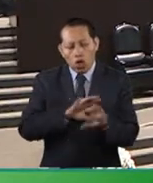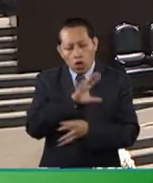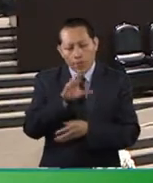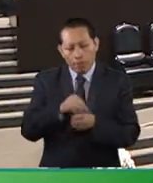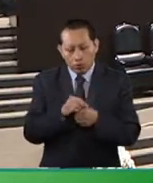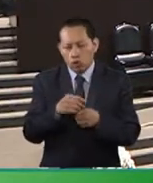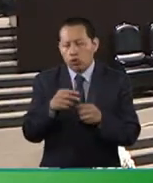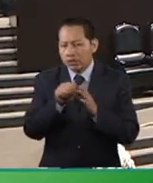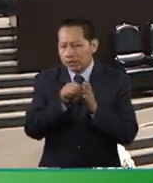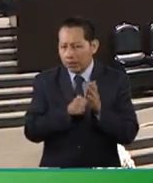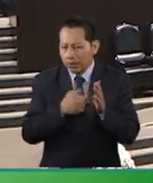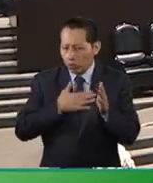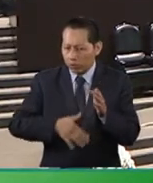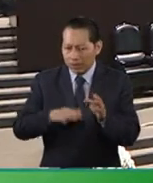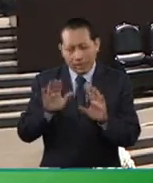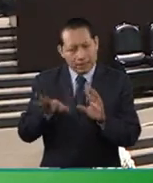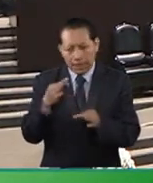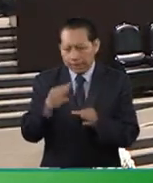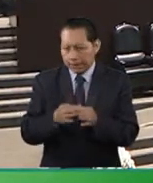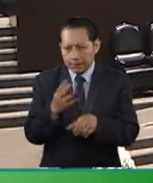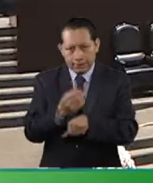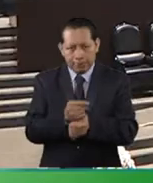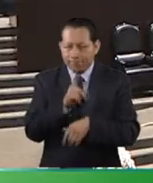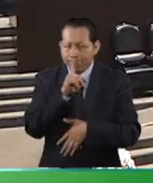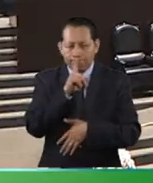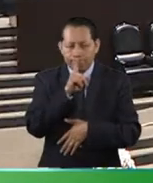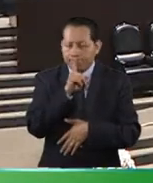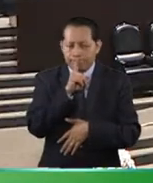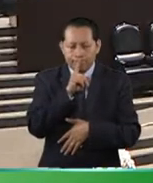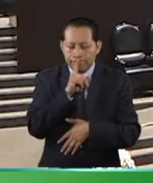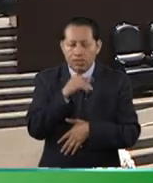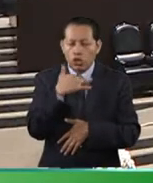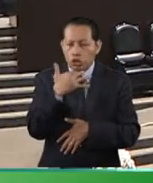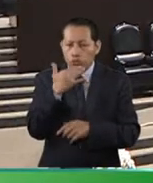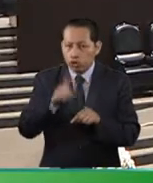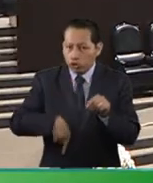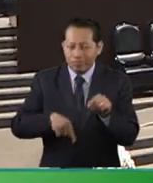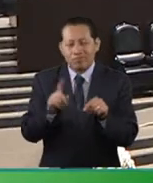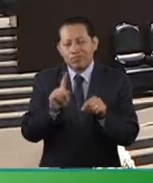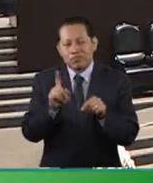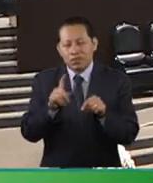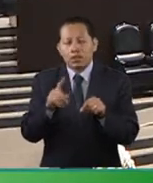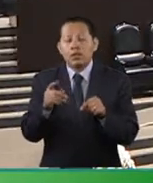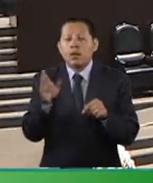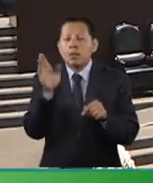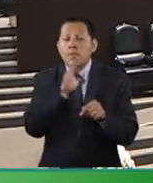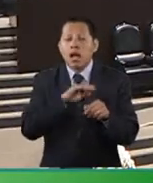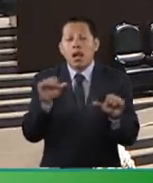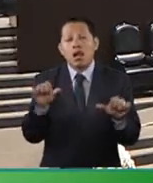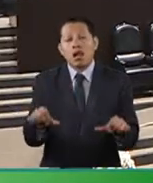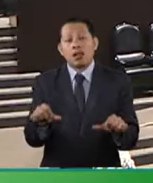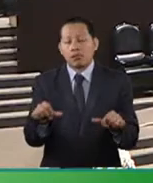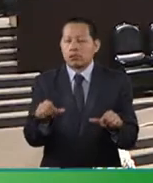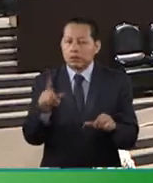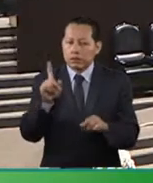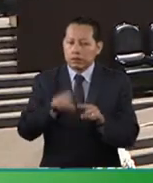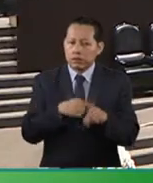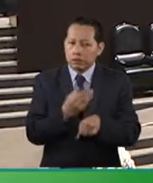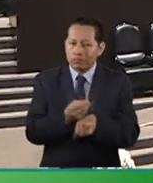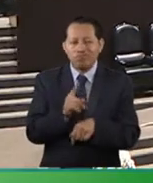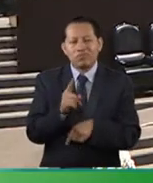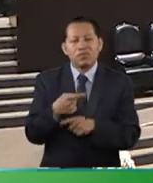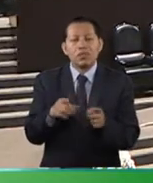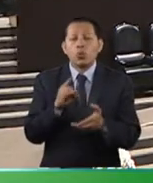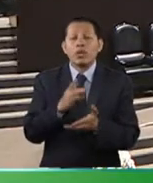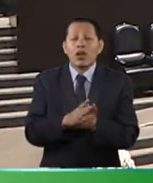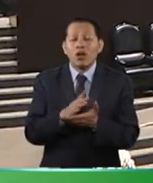nuestro sistema de Justicia no enfrenta ni la corrupción ni la impunidad solamente lo politiza y